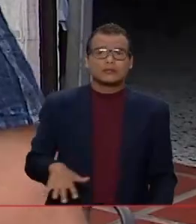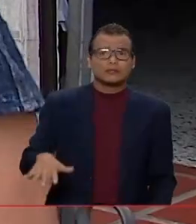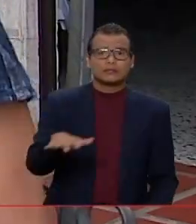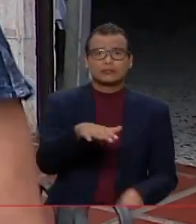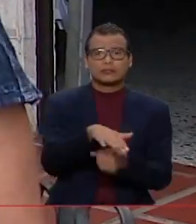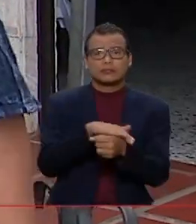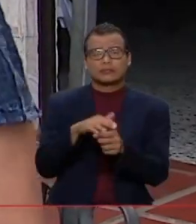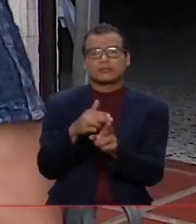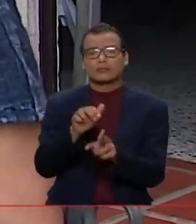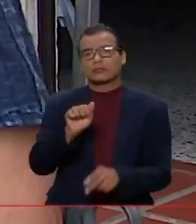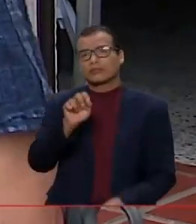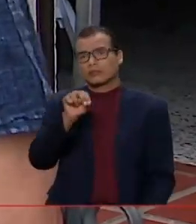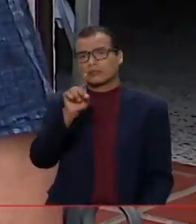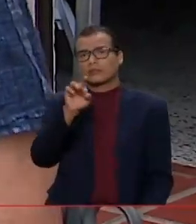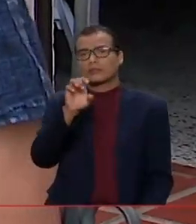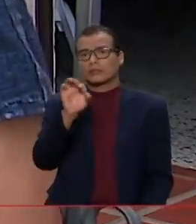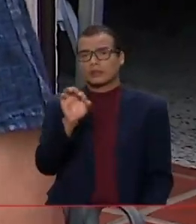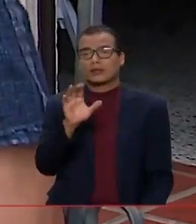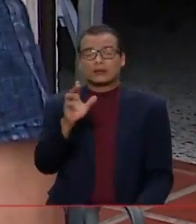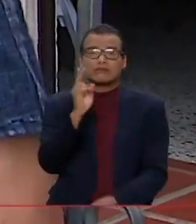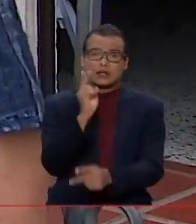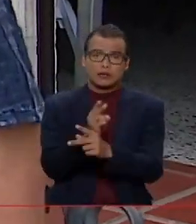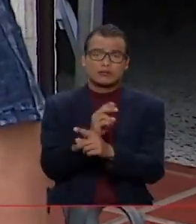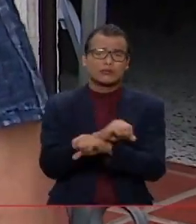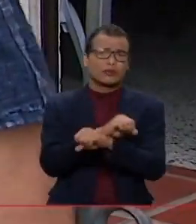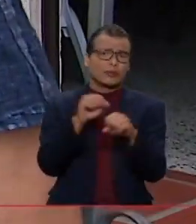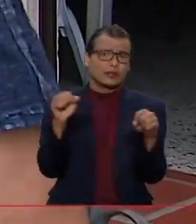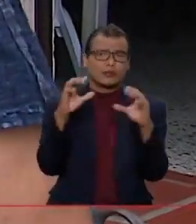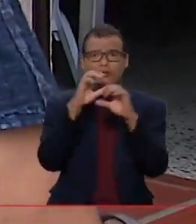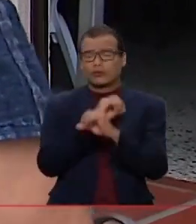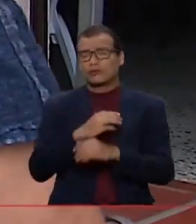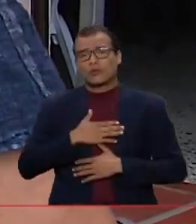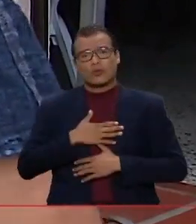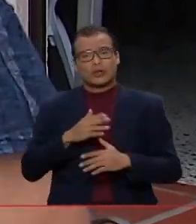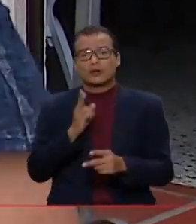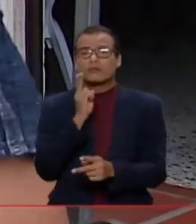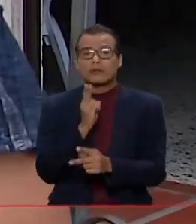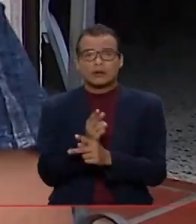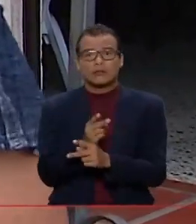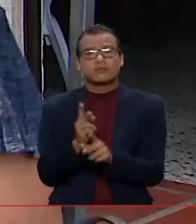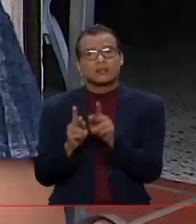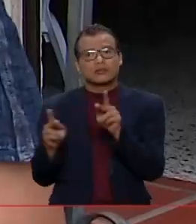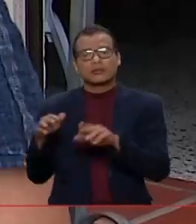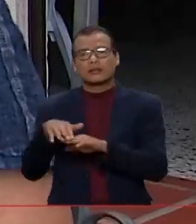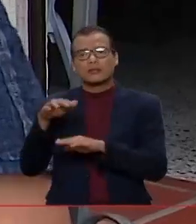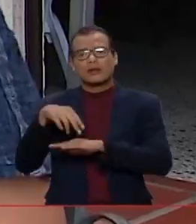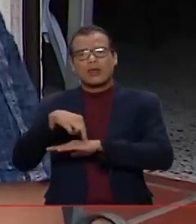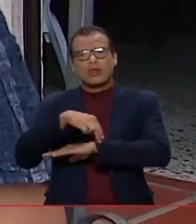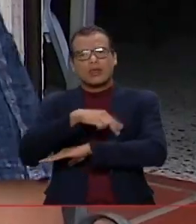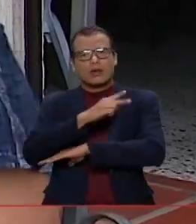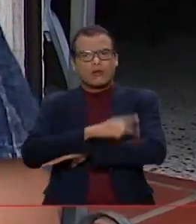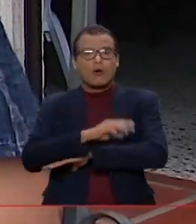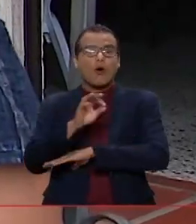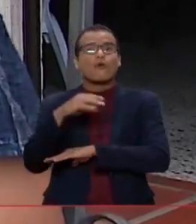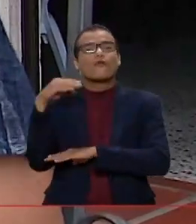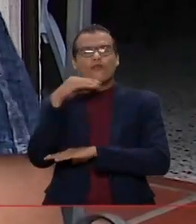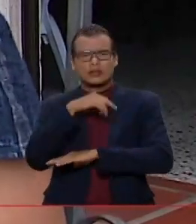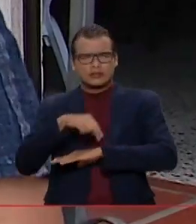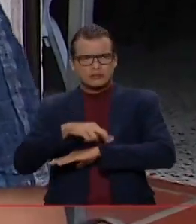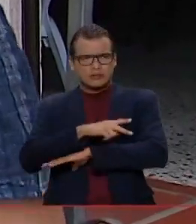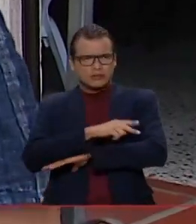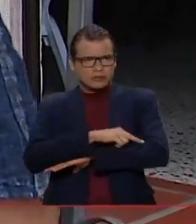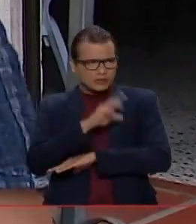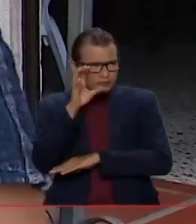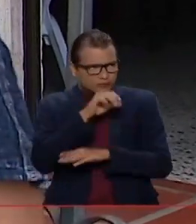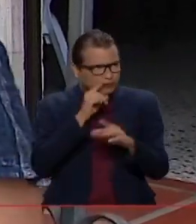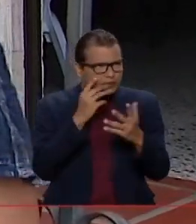Andes, porque ya nosotros no podemos salir aquí ni en la mañana ni en las noches. Hay demasiados indigentes que se hacen pasar por indigentes para estar vigilando